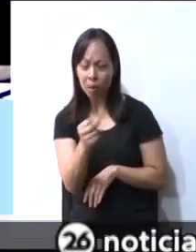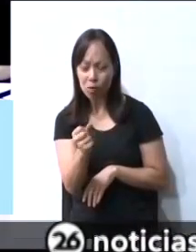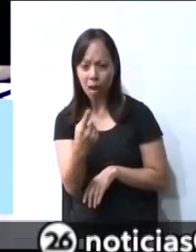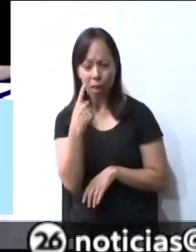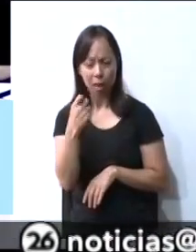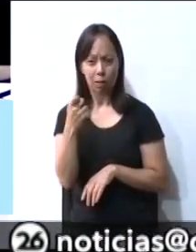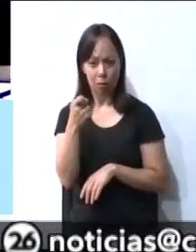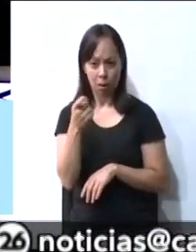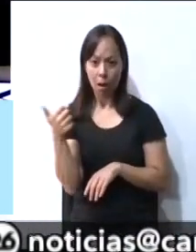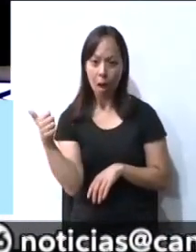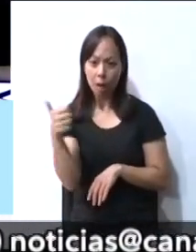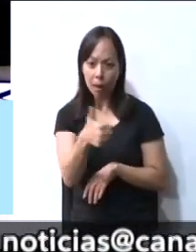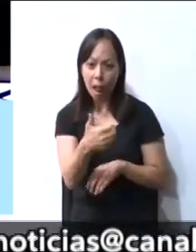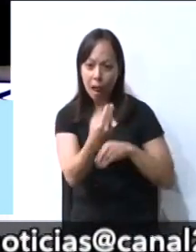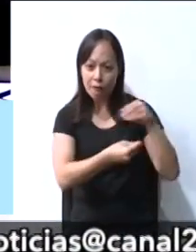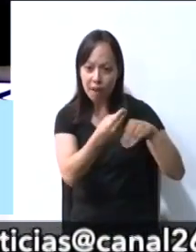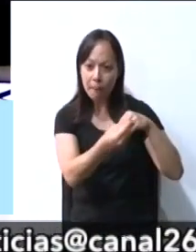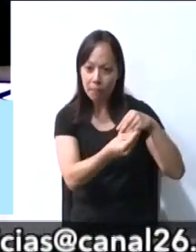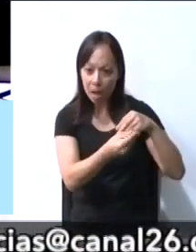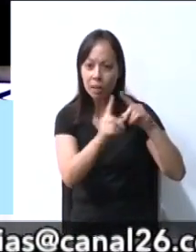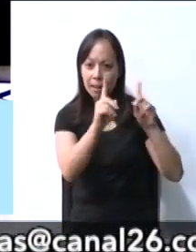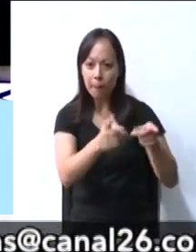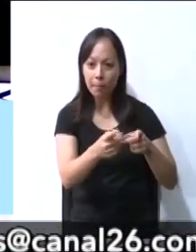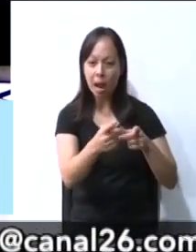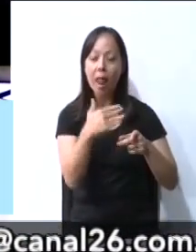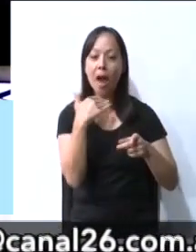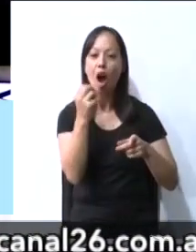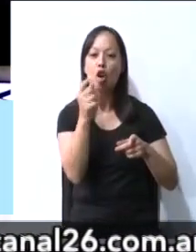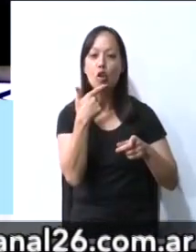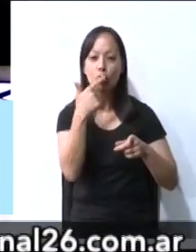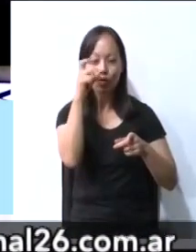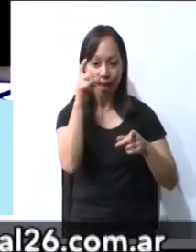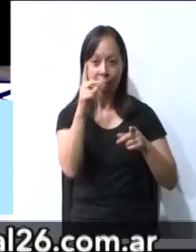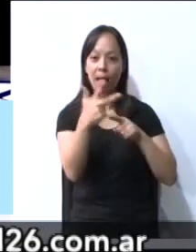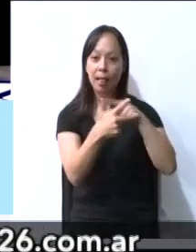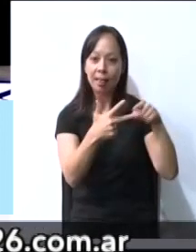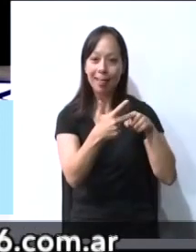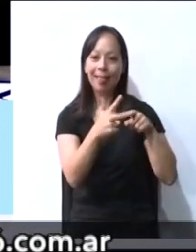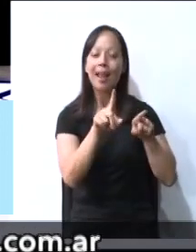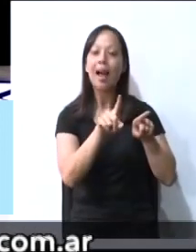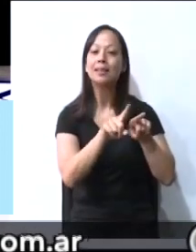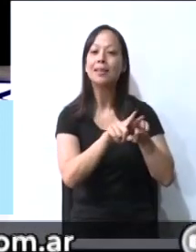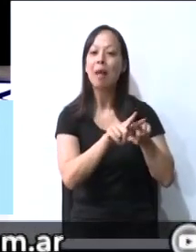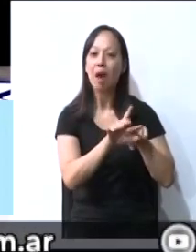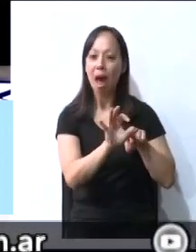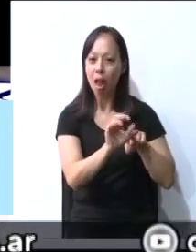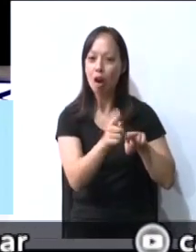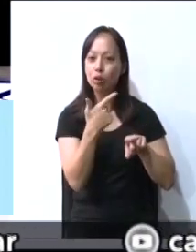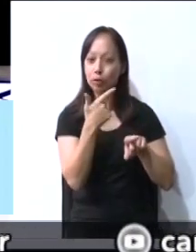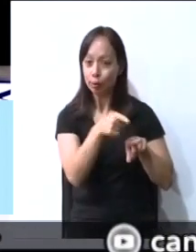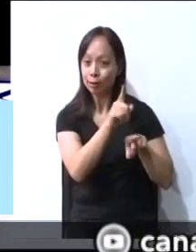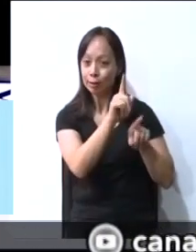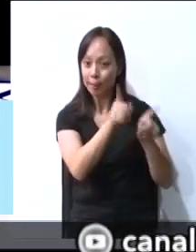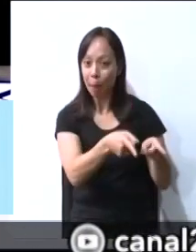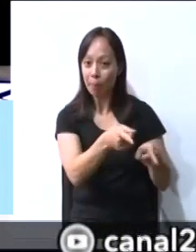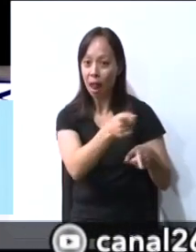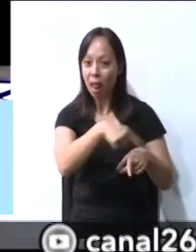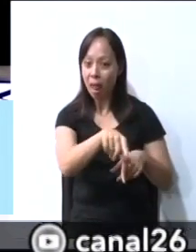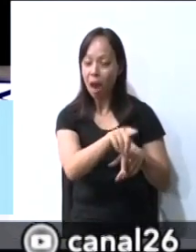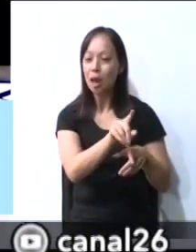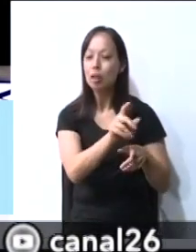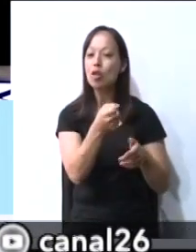para brindarle contención a José y a sus tres hermanitos. Con mucho amor, trabajo, paciencia, lo fueron